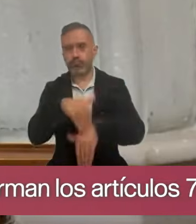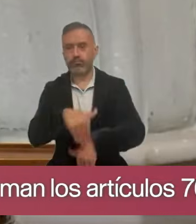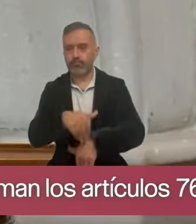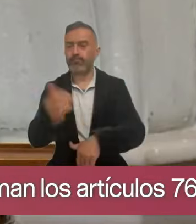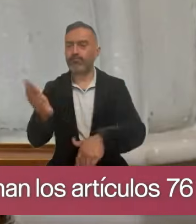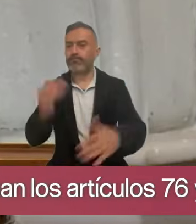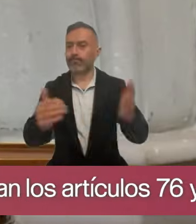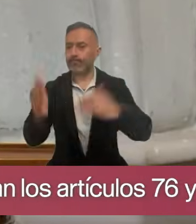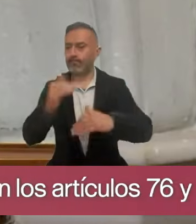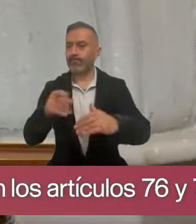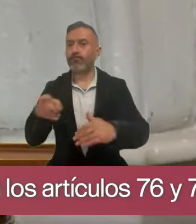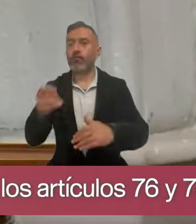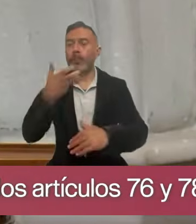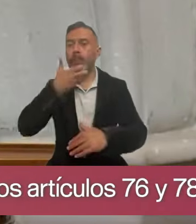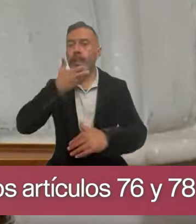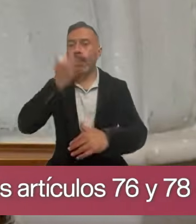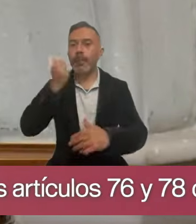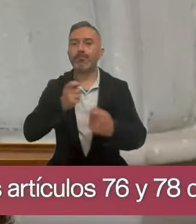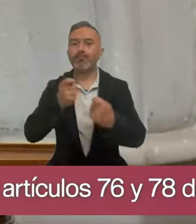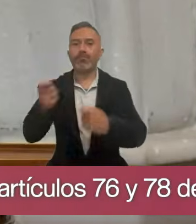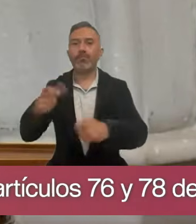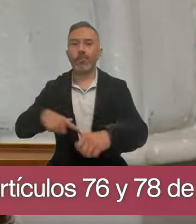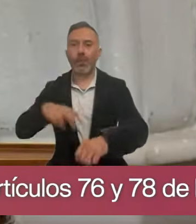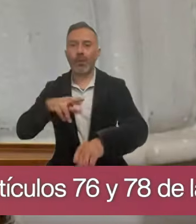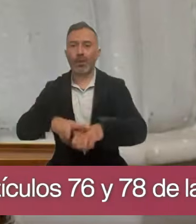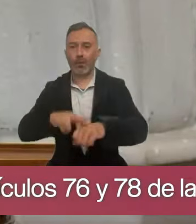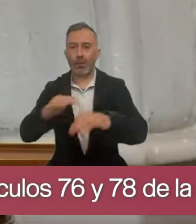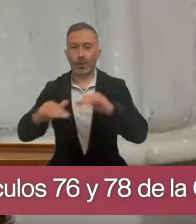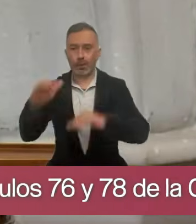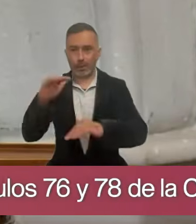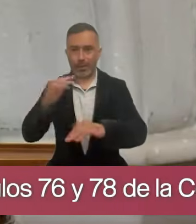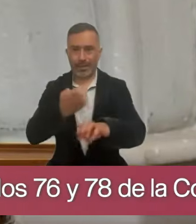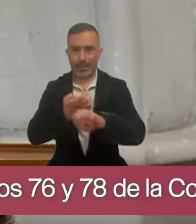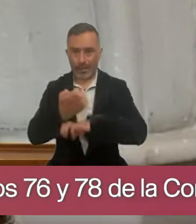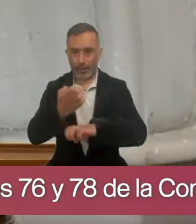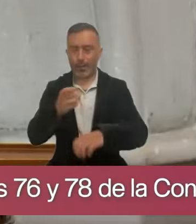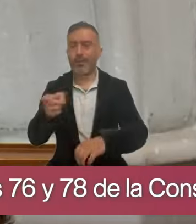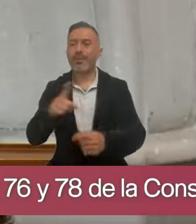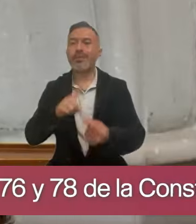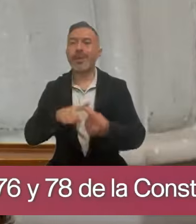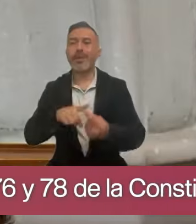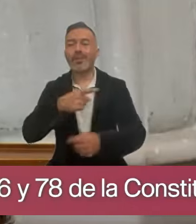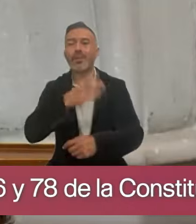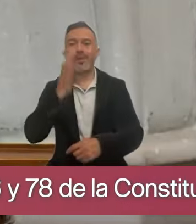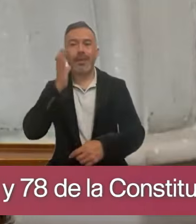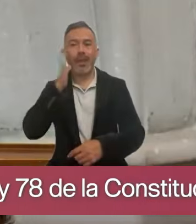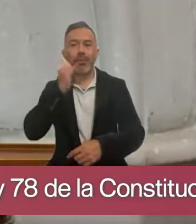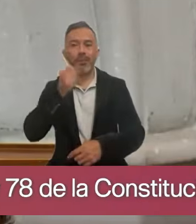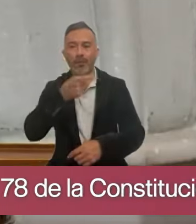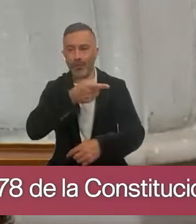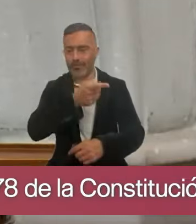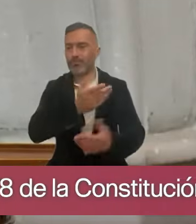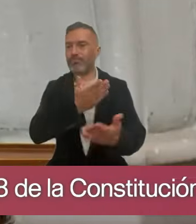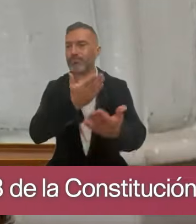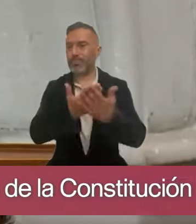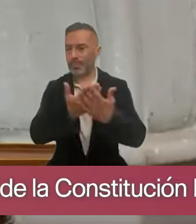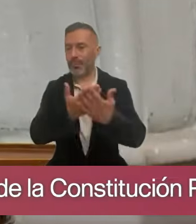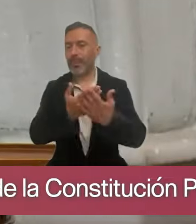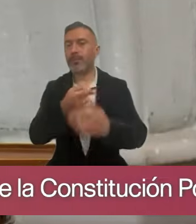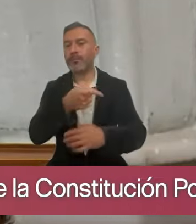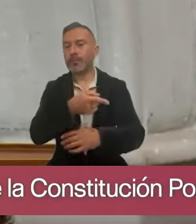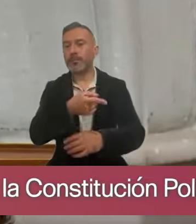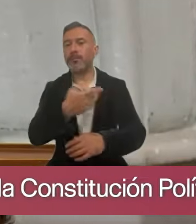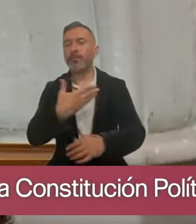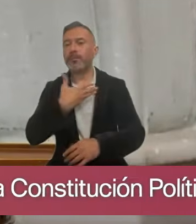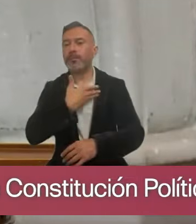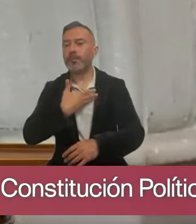de la persona titular del Poder Ejecutivo local se hará por el Senado a propuesta del tema de la persona titular de la